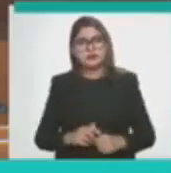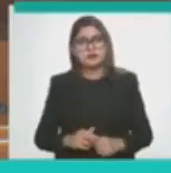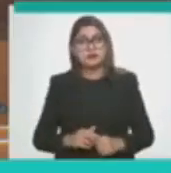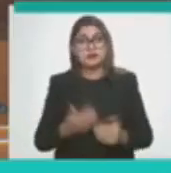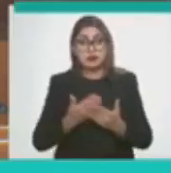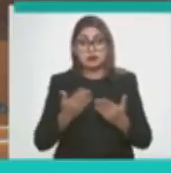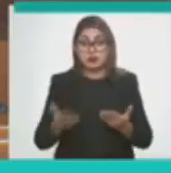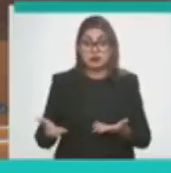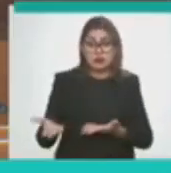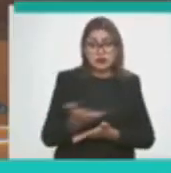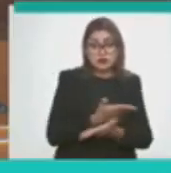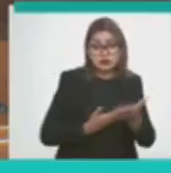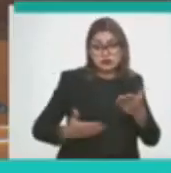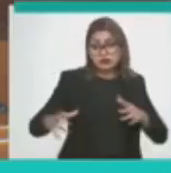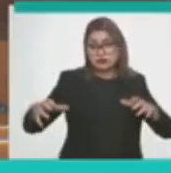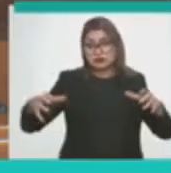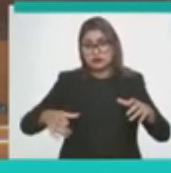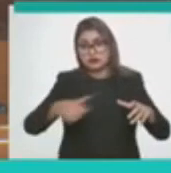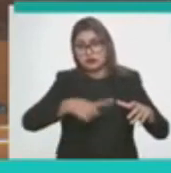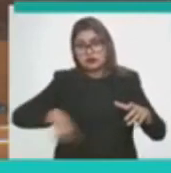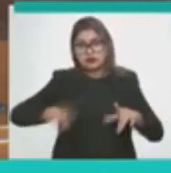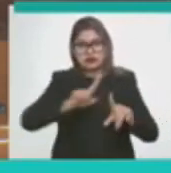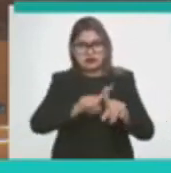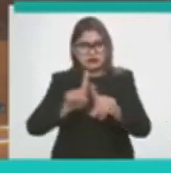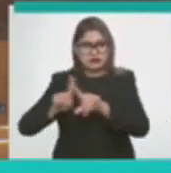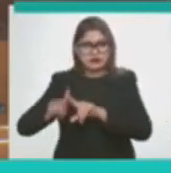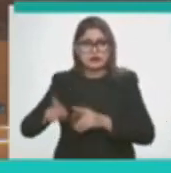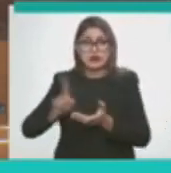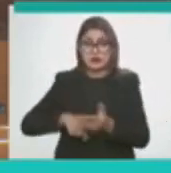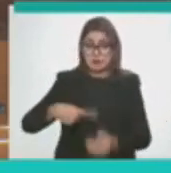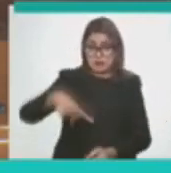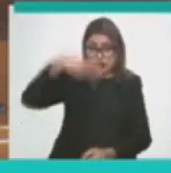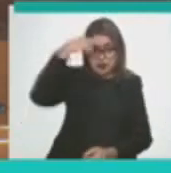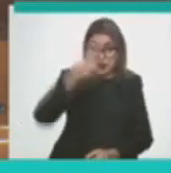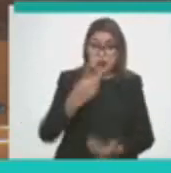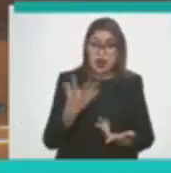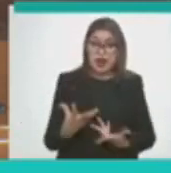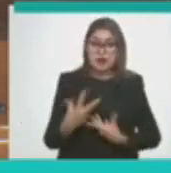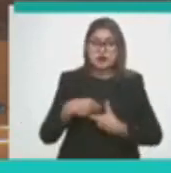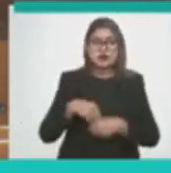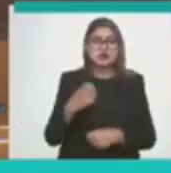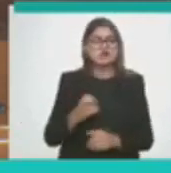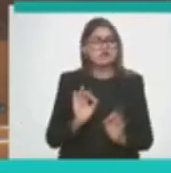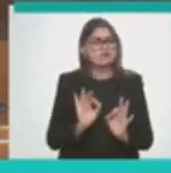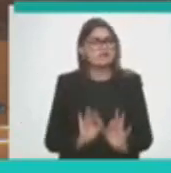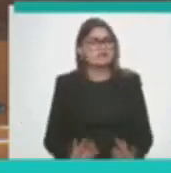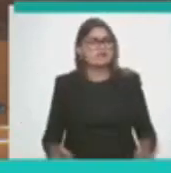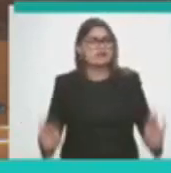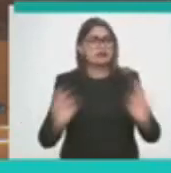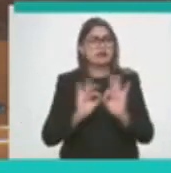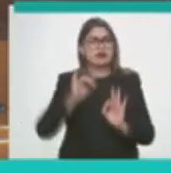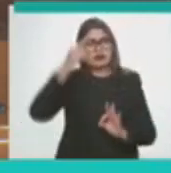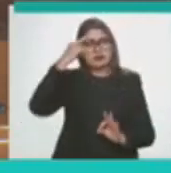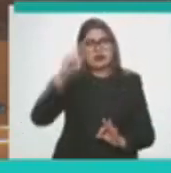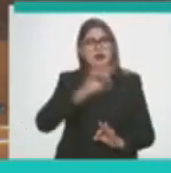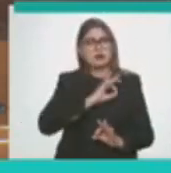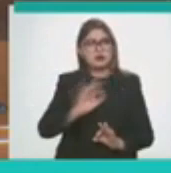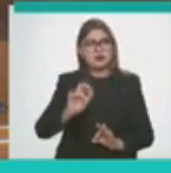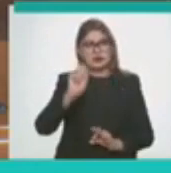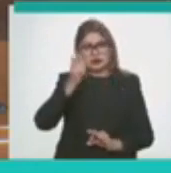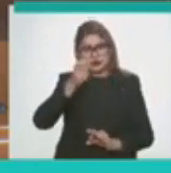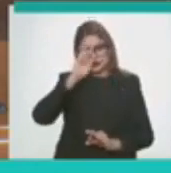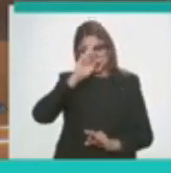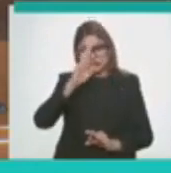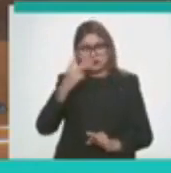en una sociedad tan diversa como la mexicana la inclusión juega un papel indispensable para garantizar el pleno